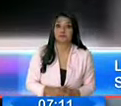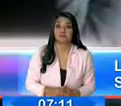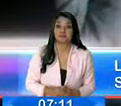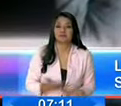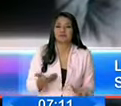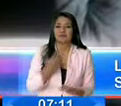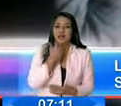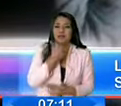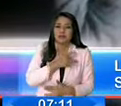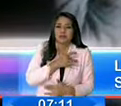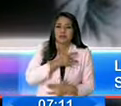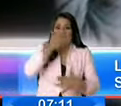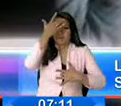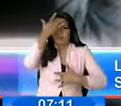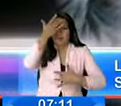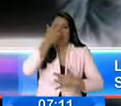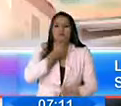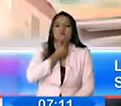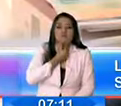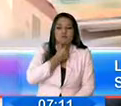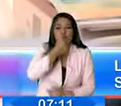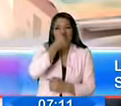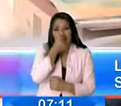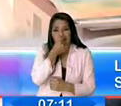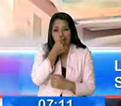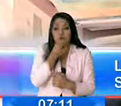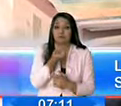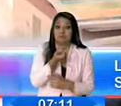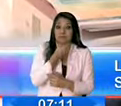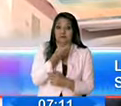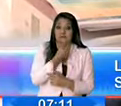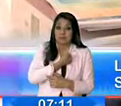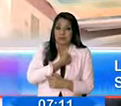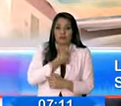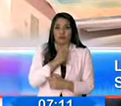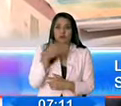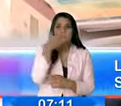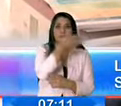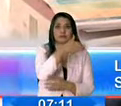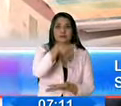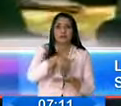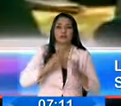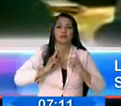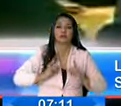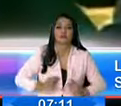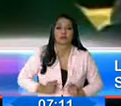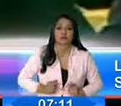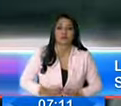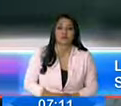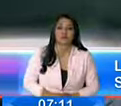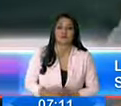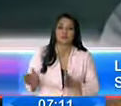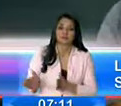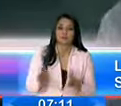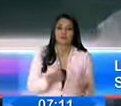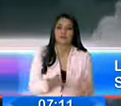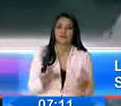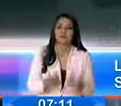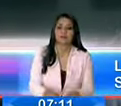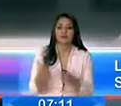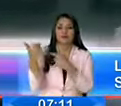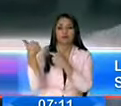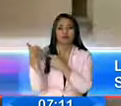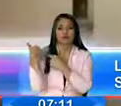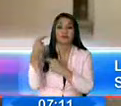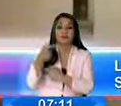síntomas de alguna enfermedad respiratoria o viral, recomiendan no automedicarse y acudir al centro de salud más cercano, además de ser responsable al momento